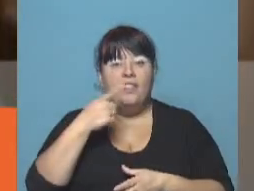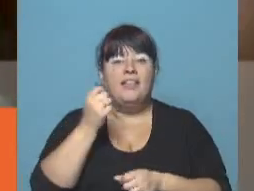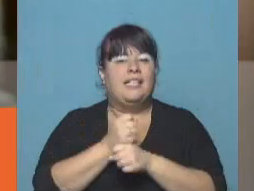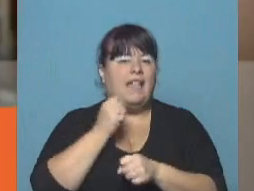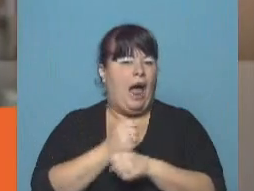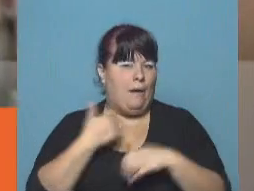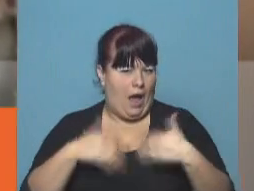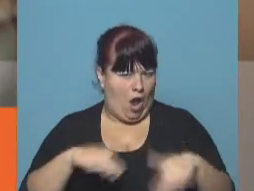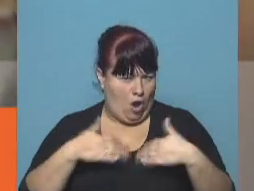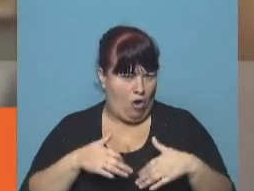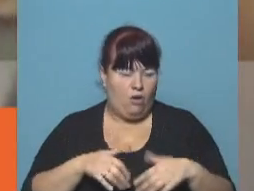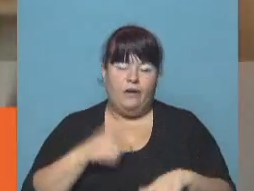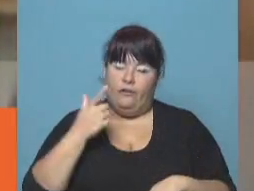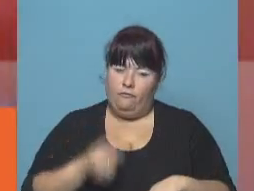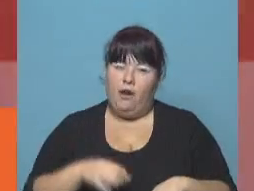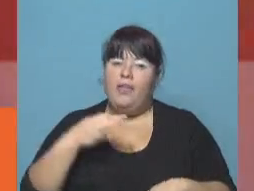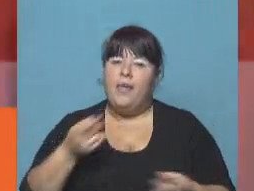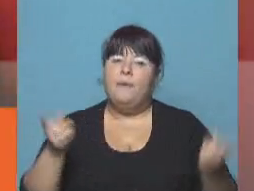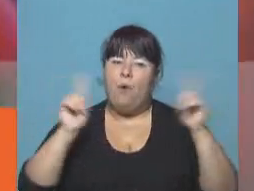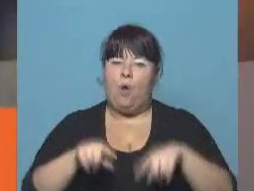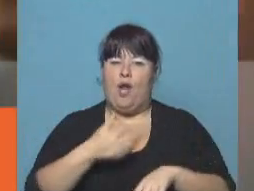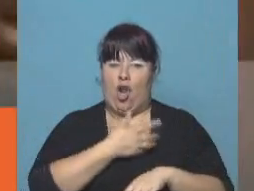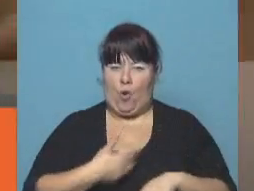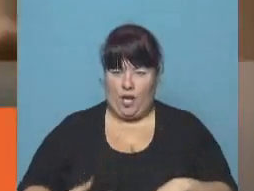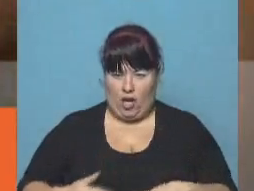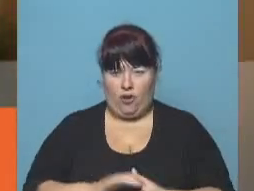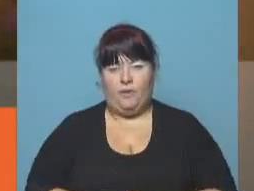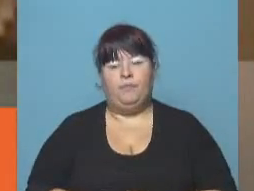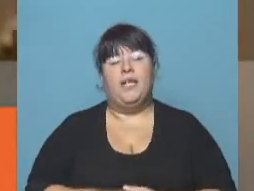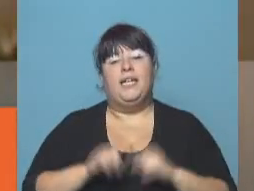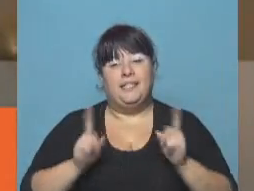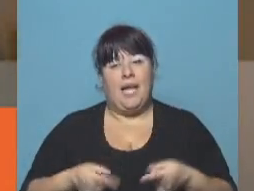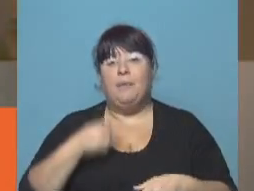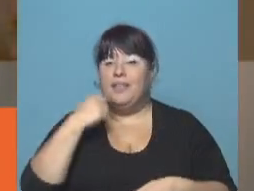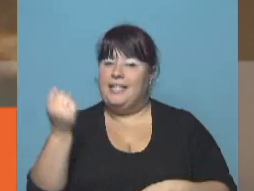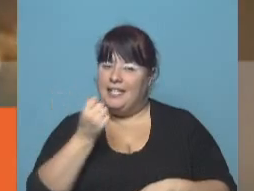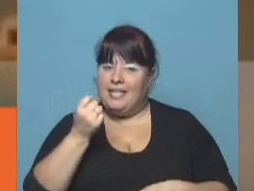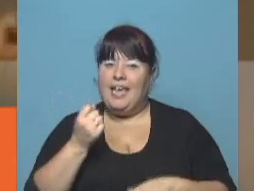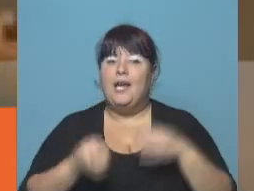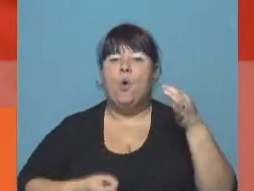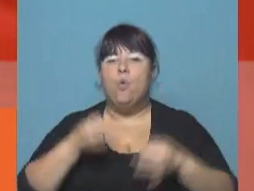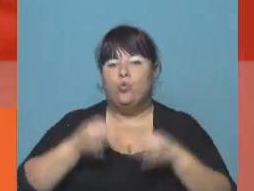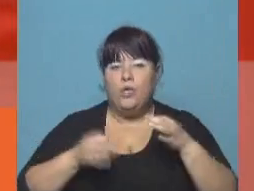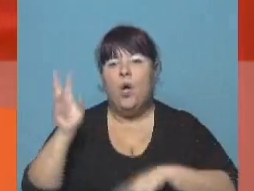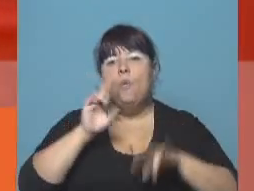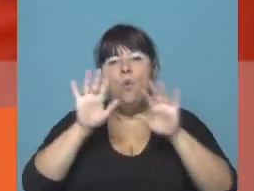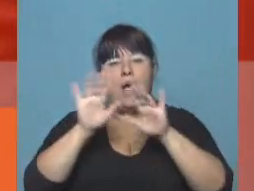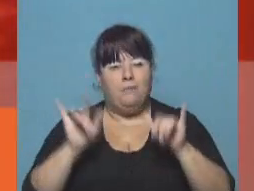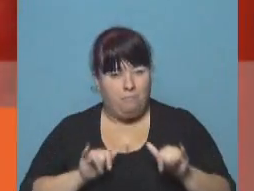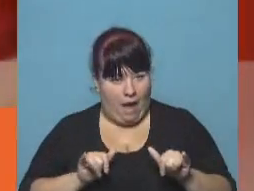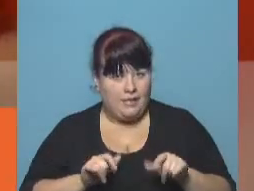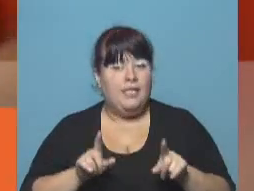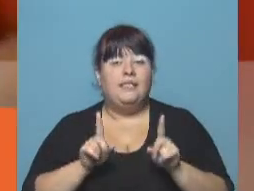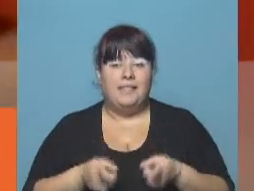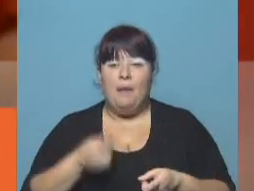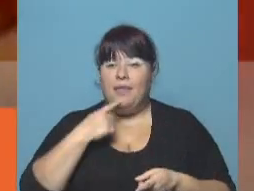es inmensa y que tienen que recuperar la gobernanza. Agregan que también intentarán hacer justicia buscando la paz, como